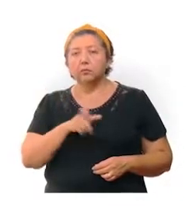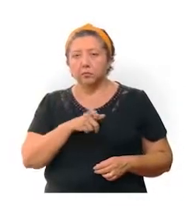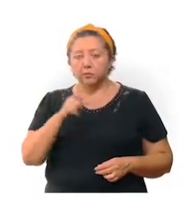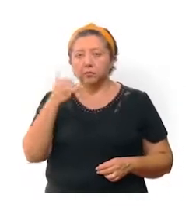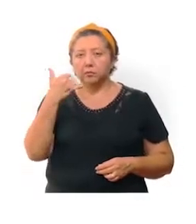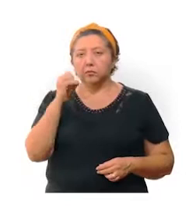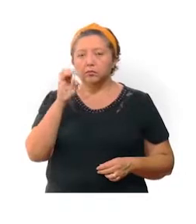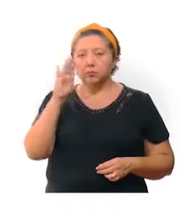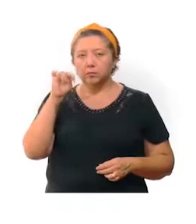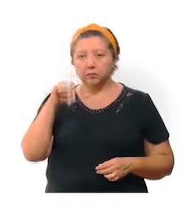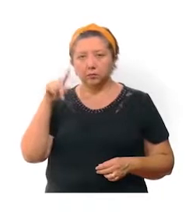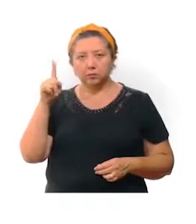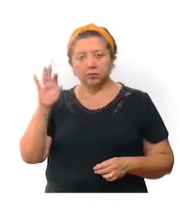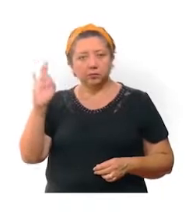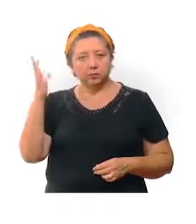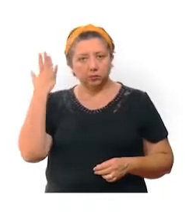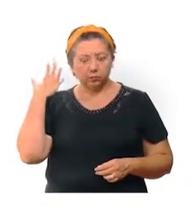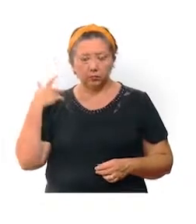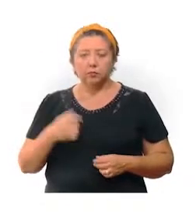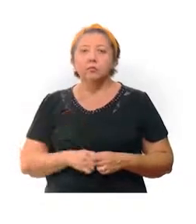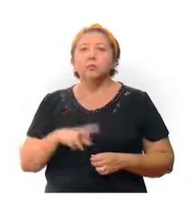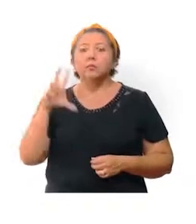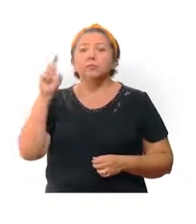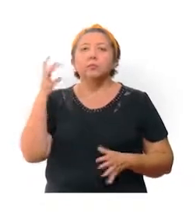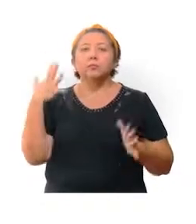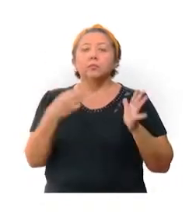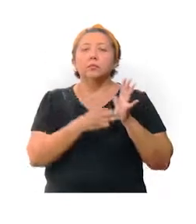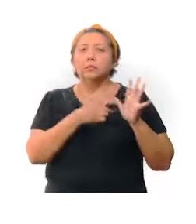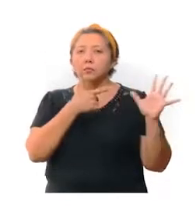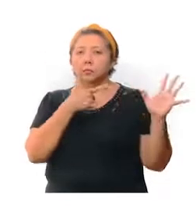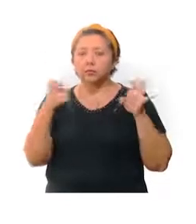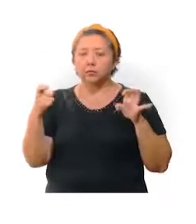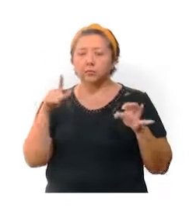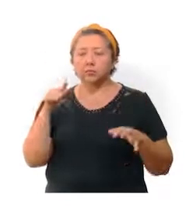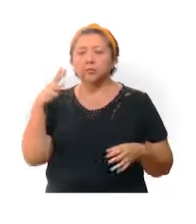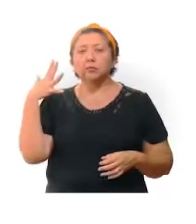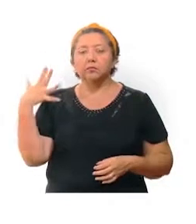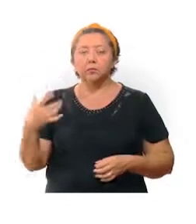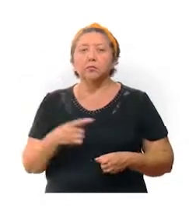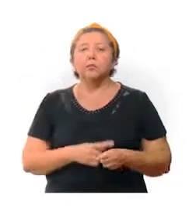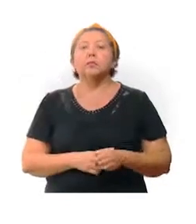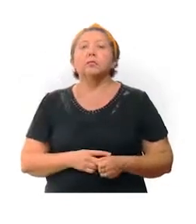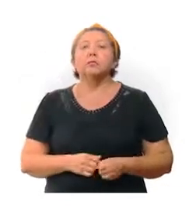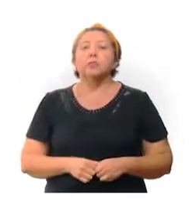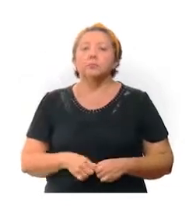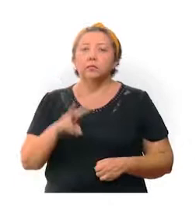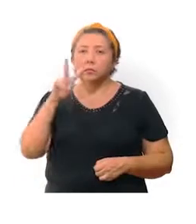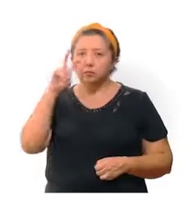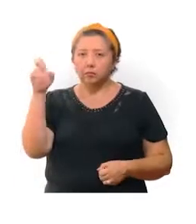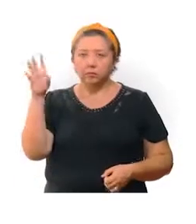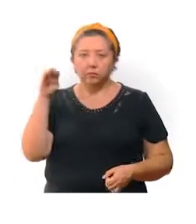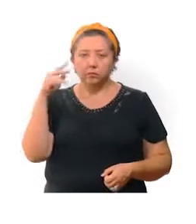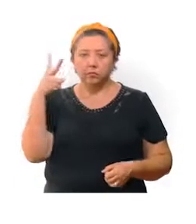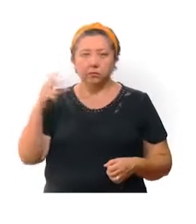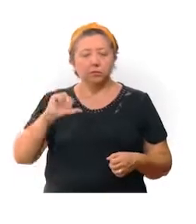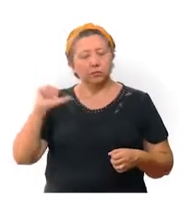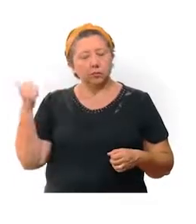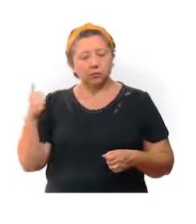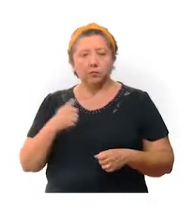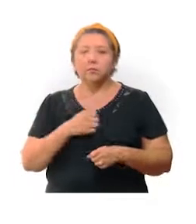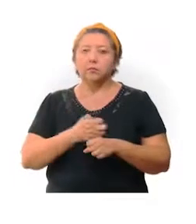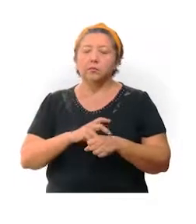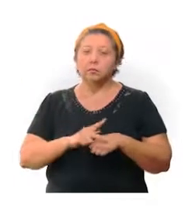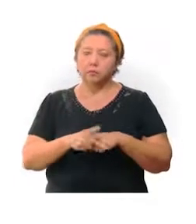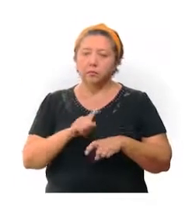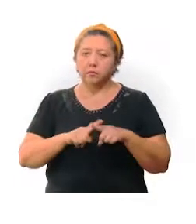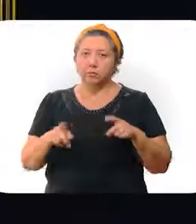Ticul y Yobaim, y 1 foráneo. De los 35.775 casos positivos, 292 son de otro país